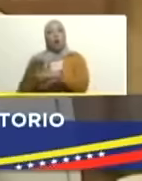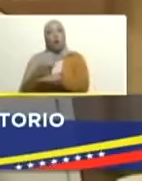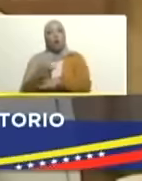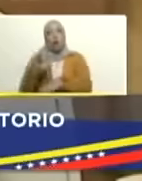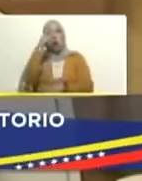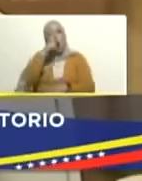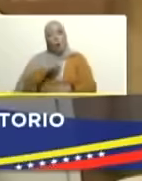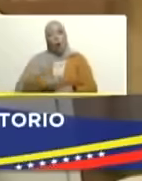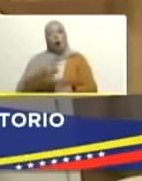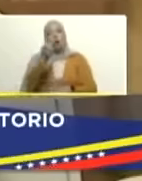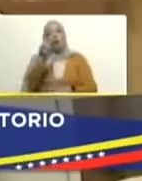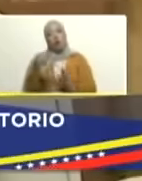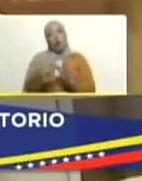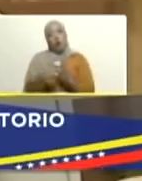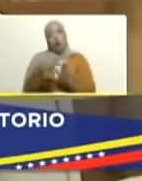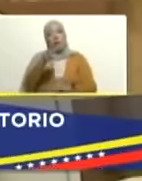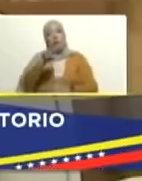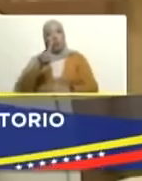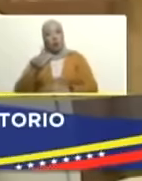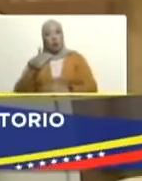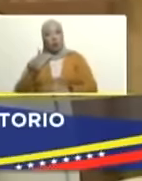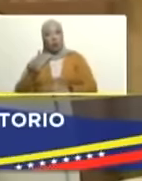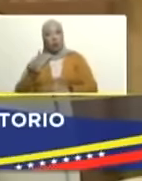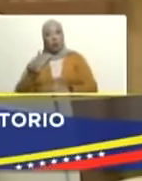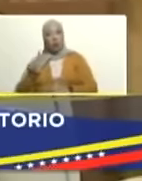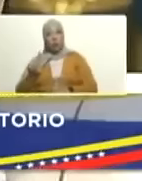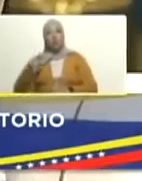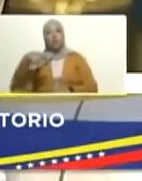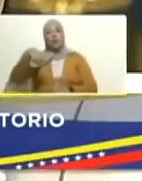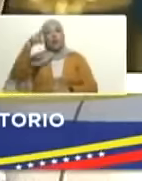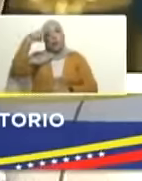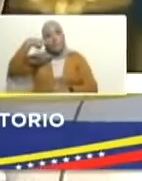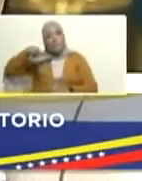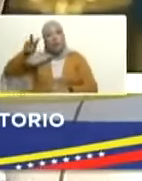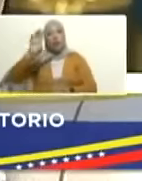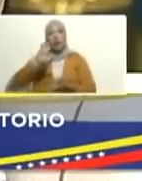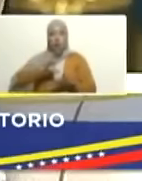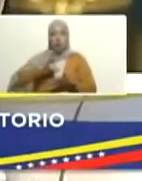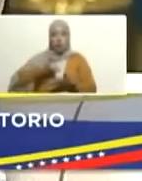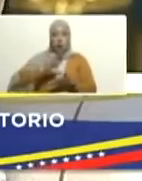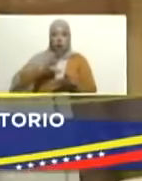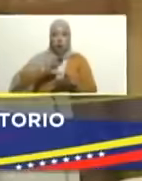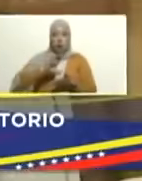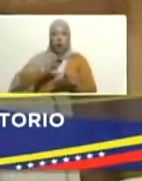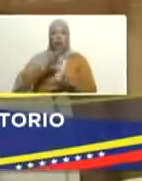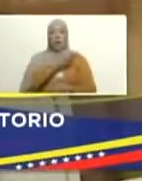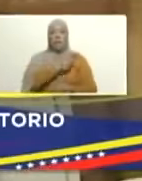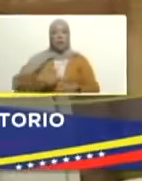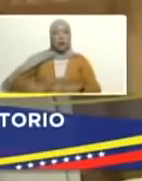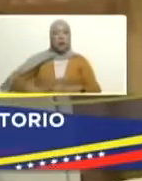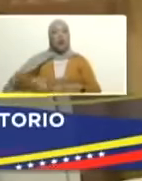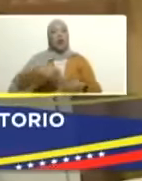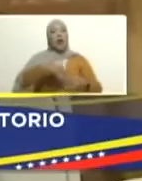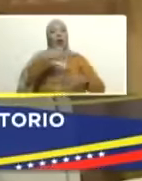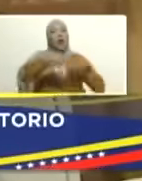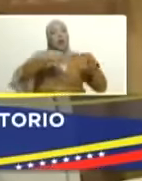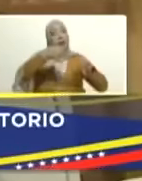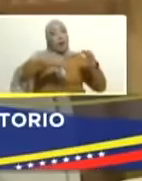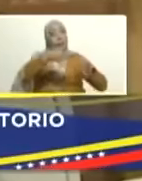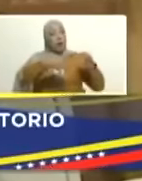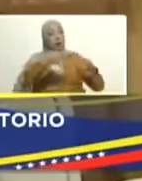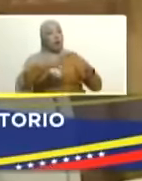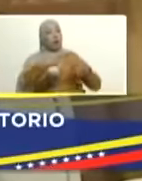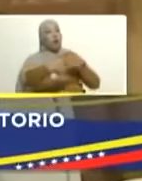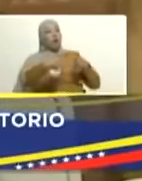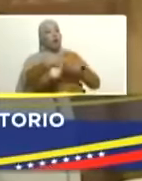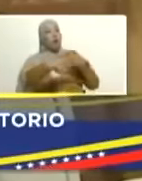año 2021 en la Ciudad de México, en los Estados Unidos Mexicanos, presidente, se dio un